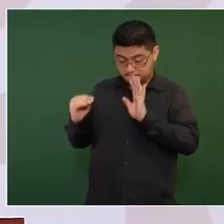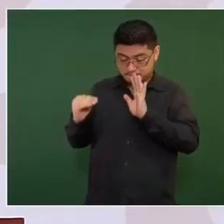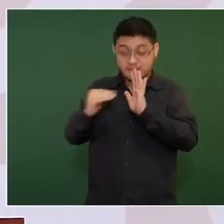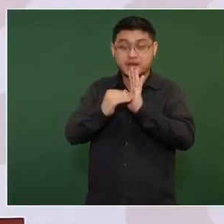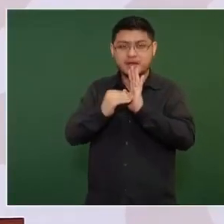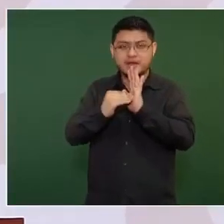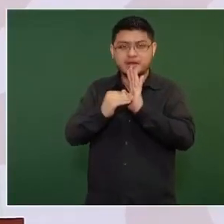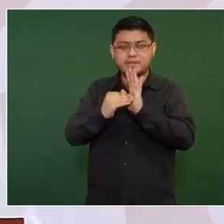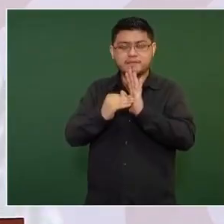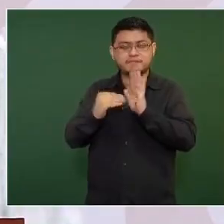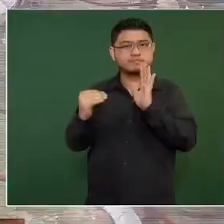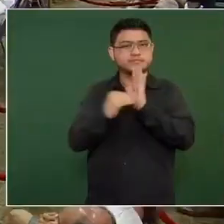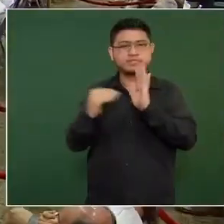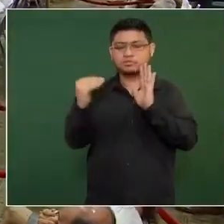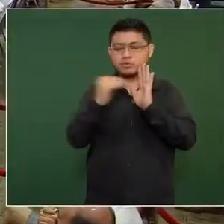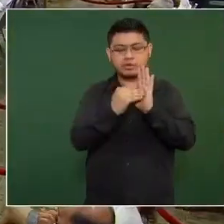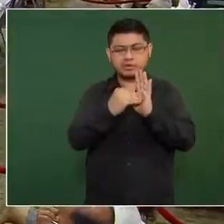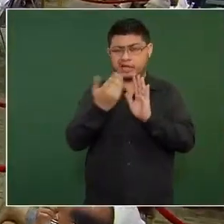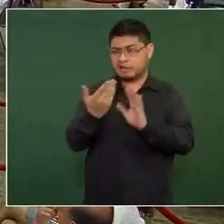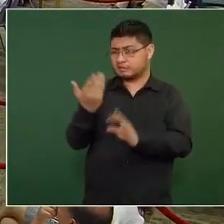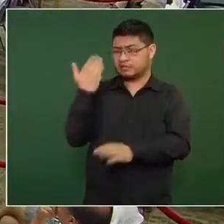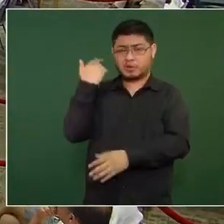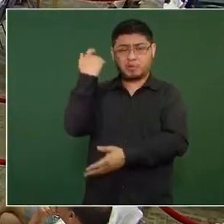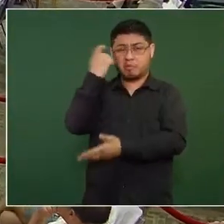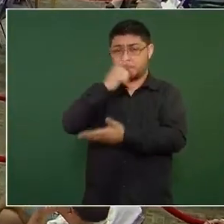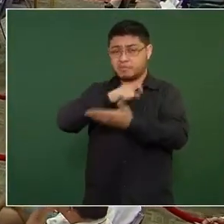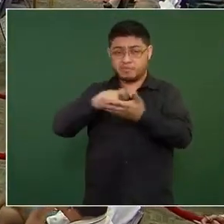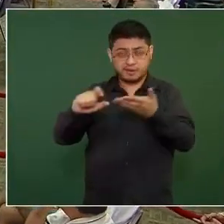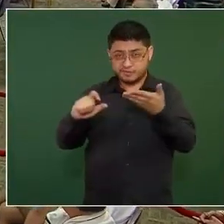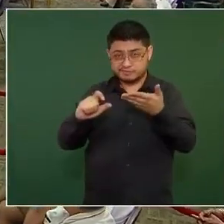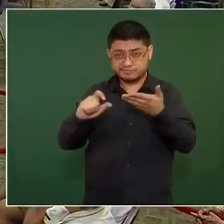compramos en el 2018, en promedio,